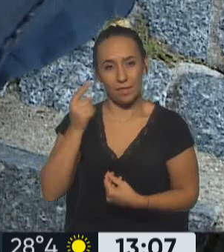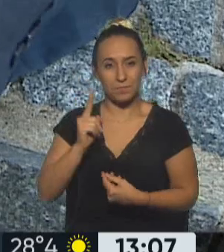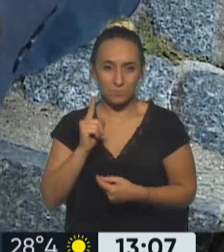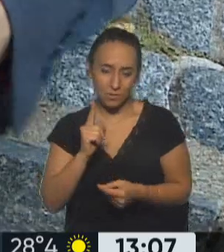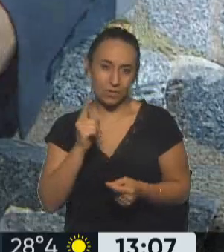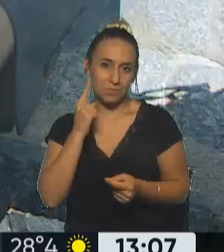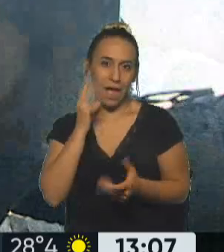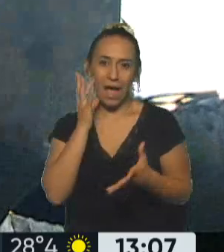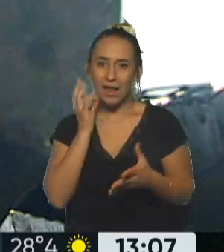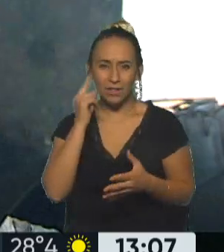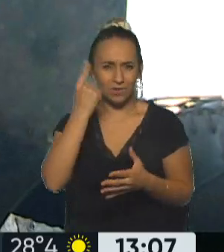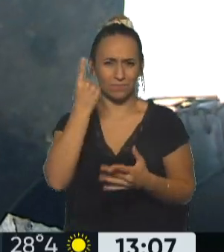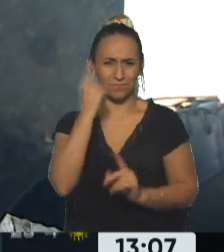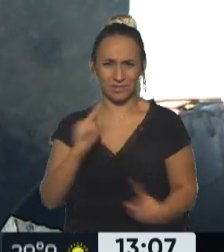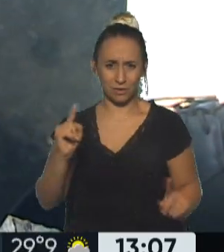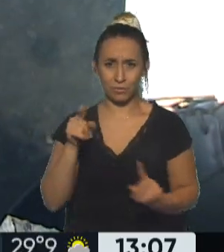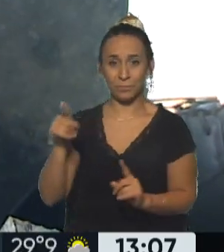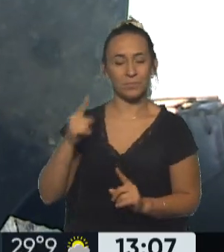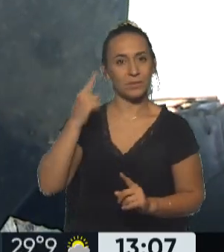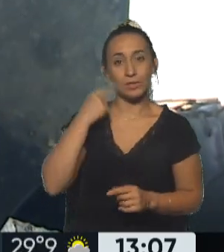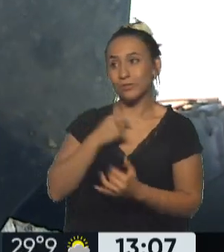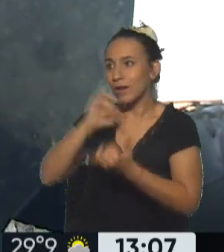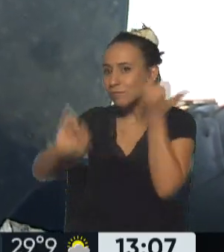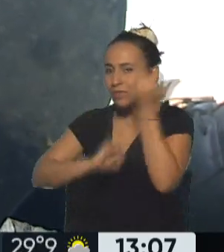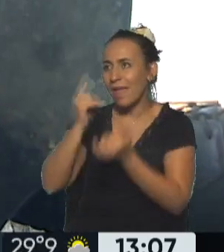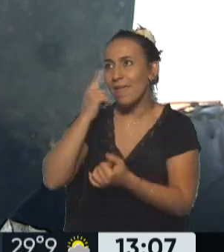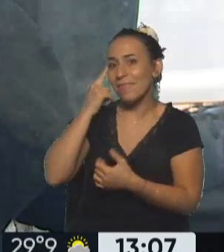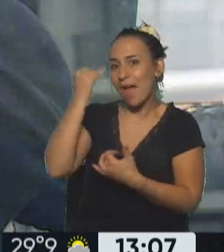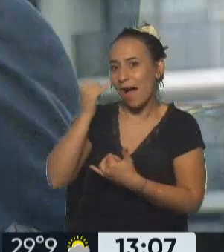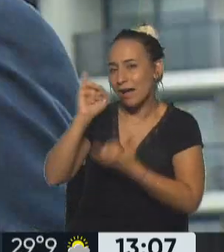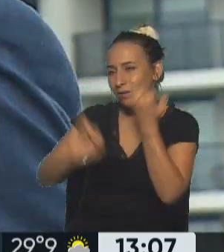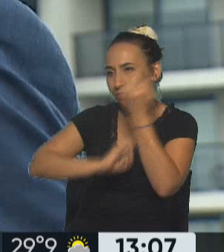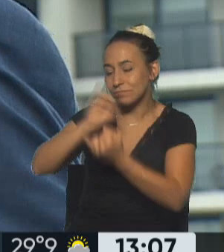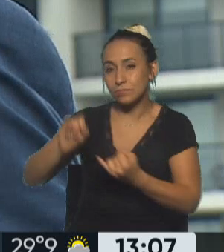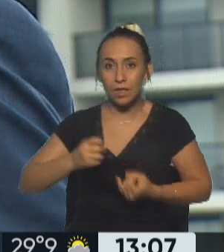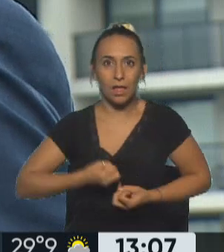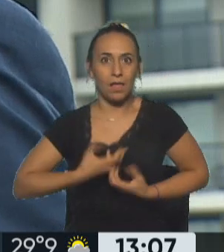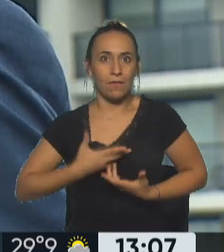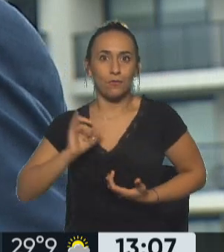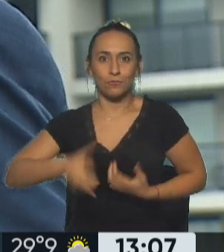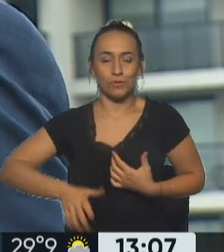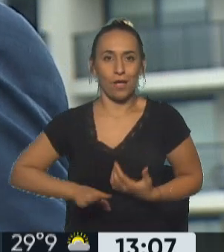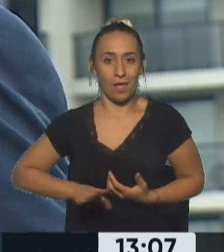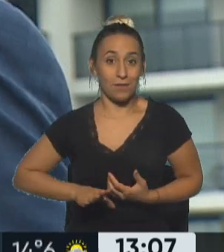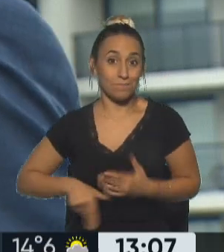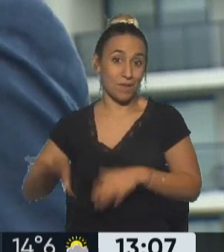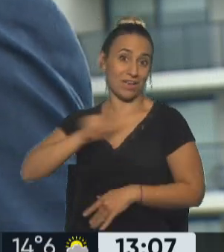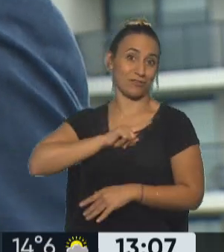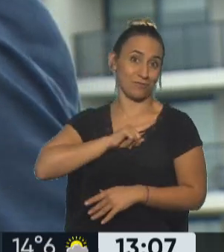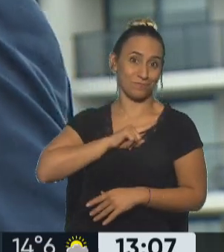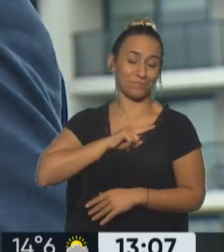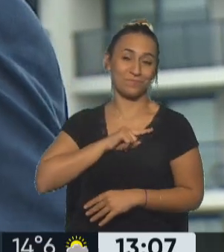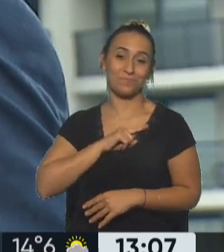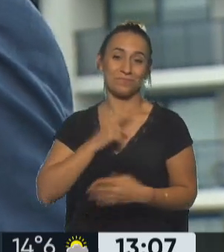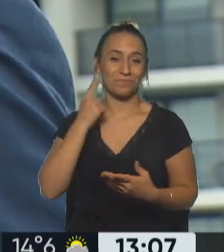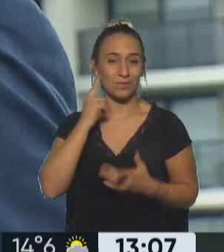locura. Hasta se entusiasmó más que yo cuando se lo conté. Y bueno, un poco la idea es a través de la imagen